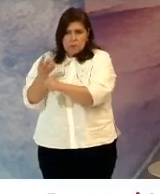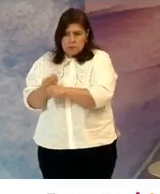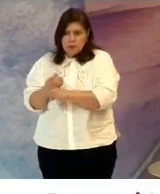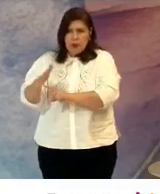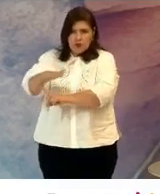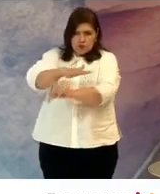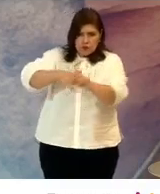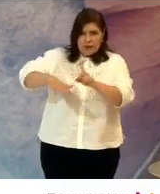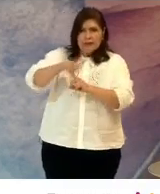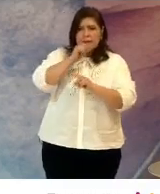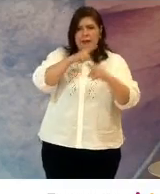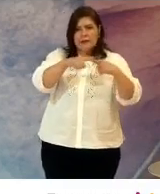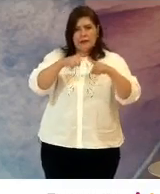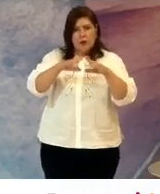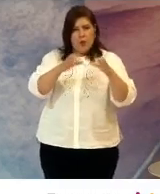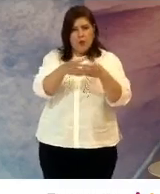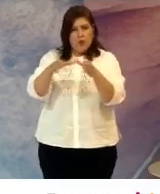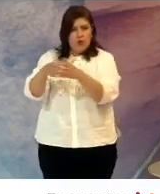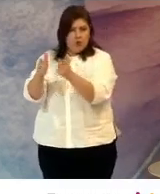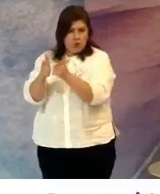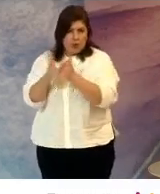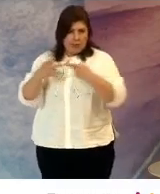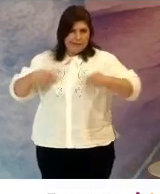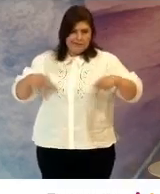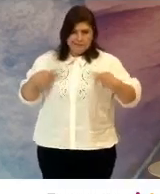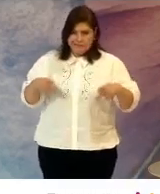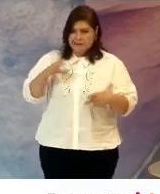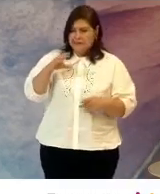civilizaciones. Y todas estas cosas